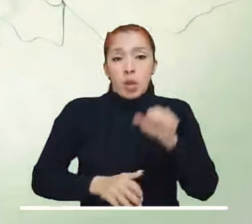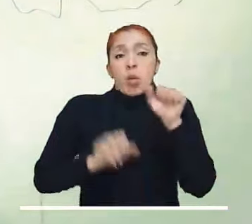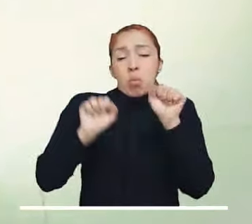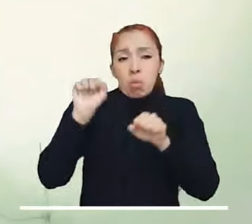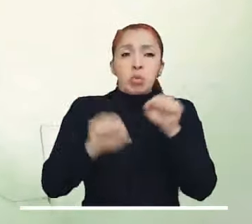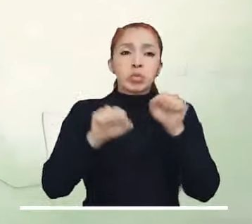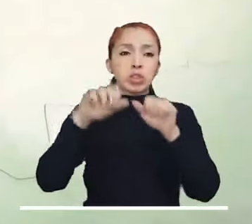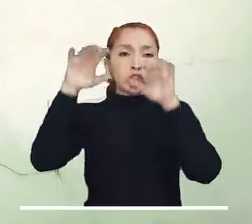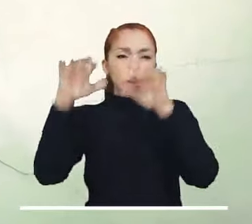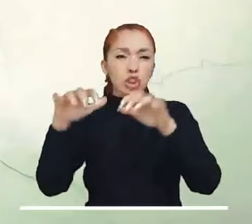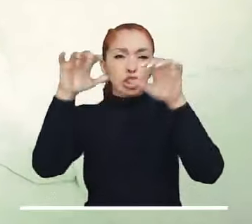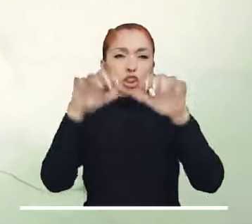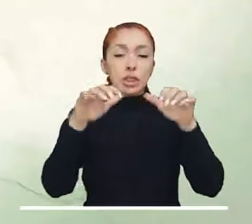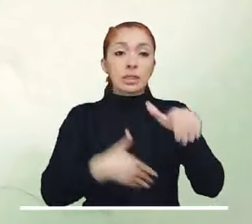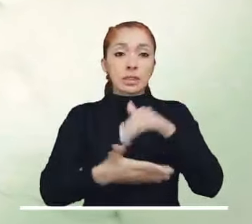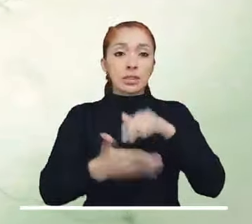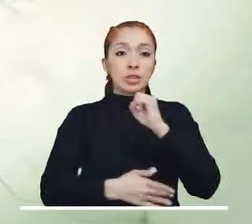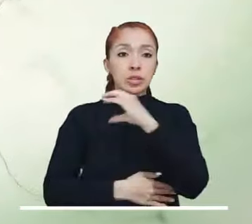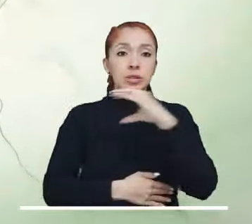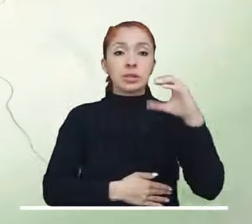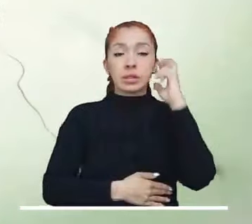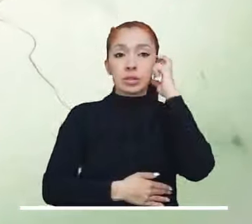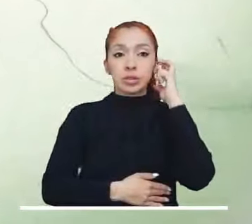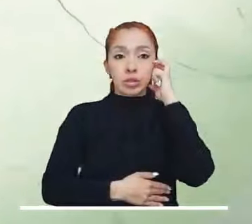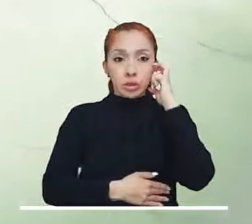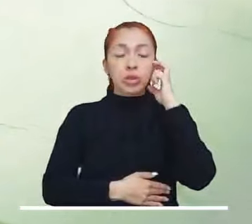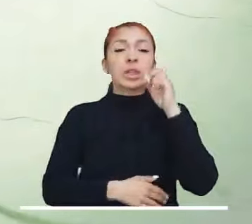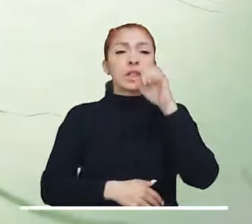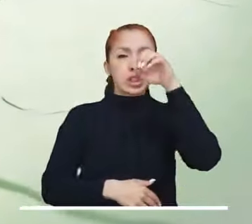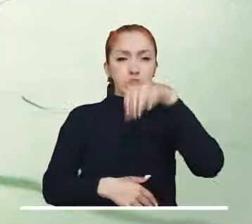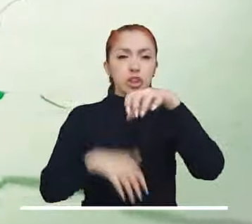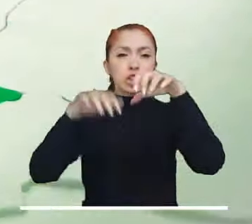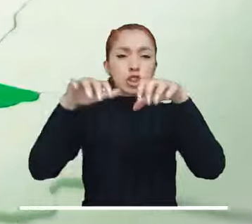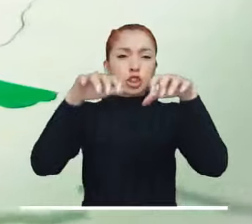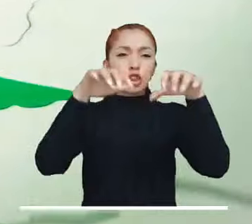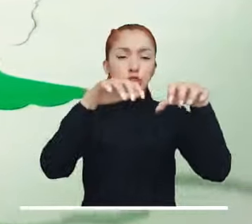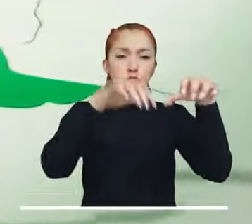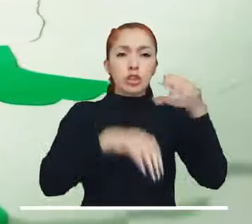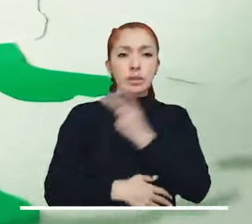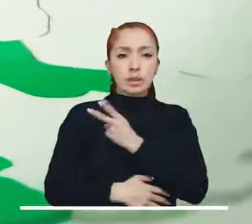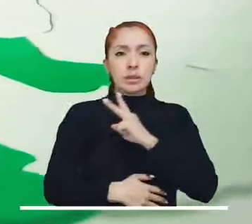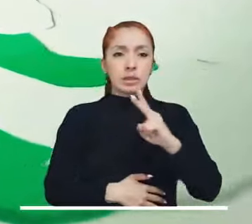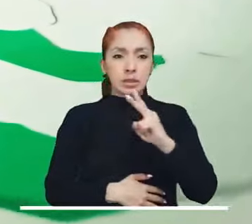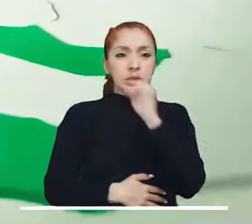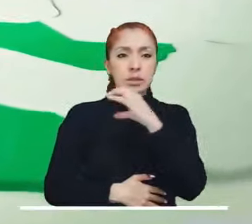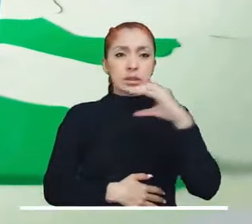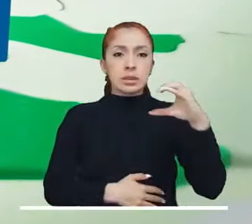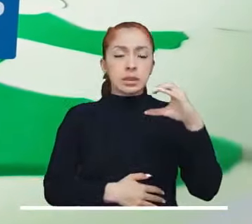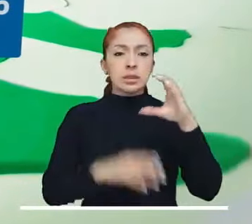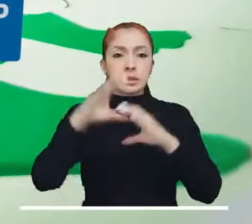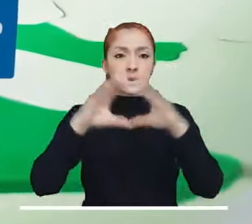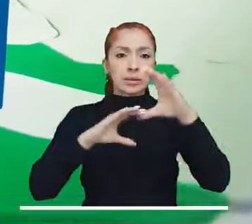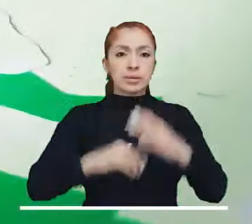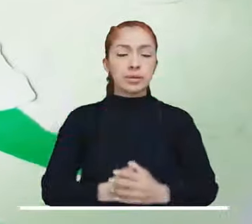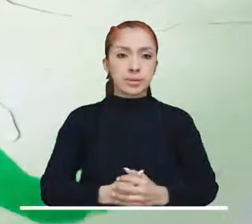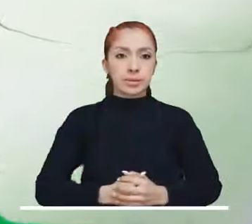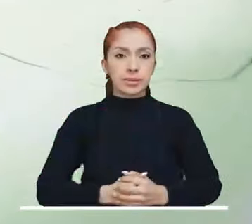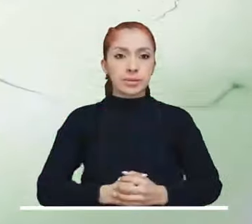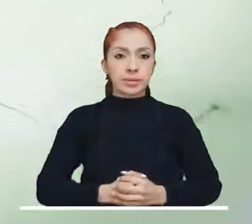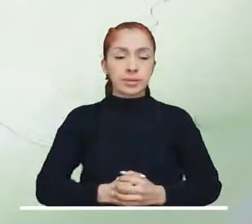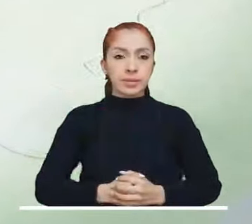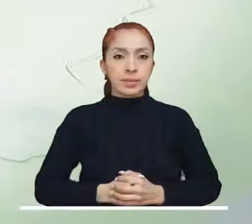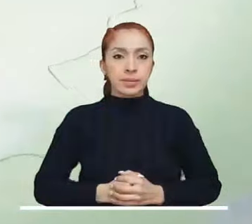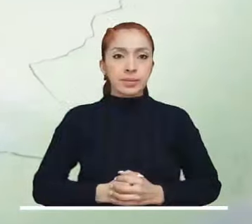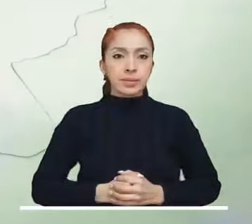Se podrían desencadenar aguaceros al centro y occidente de Chocó y lloviznas en Valle del Cauca y occidente de